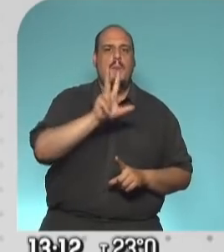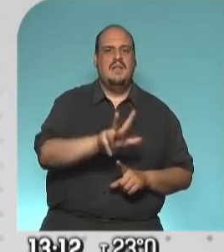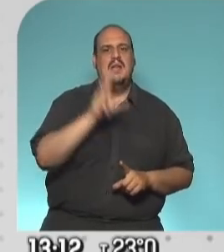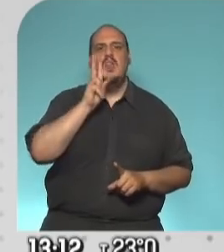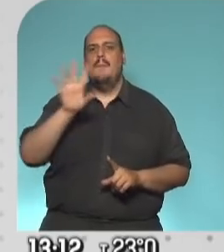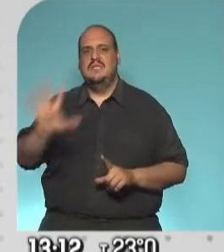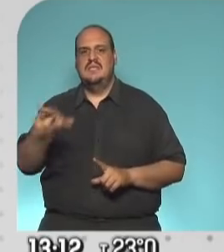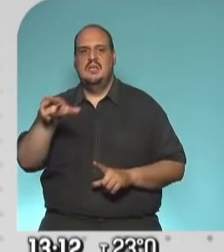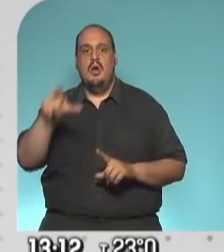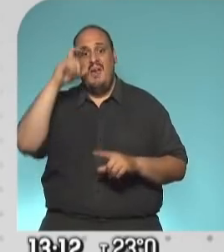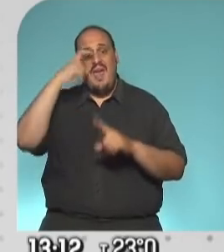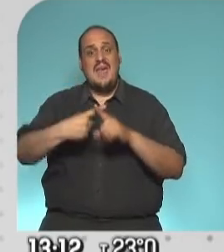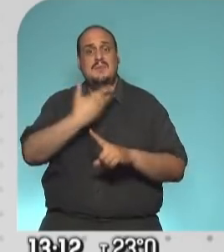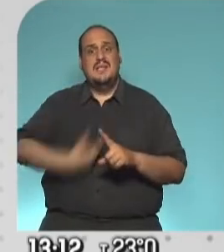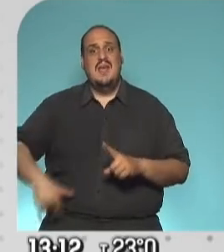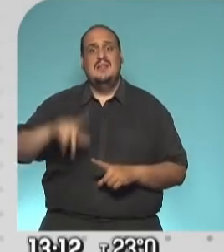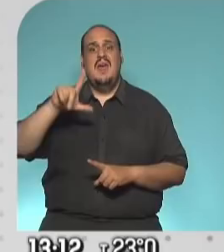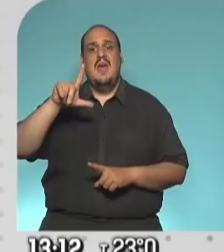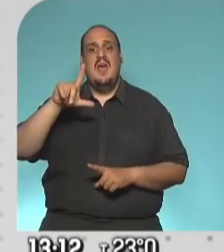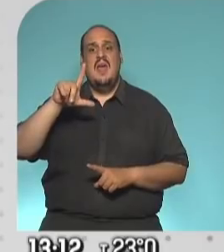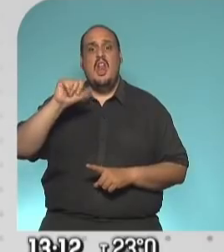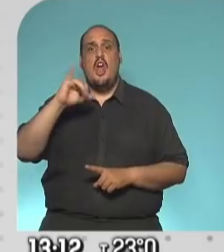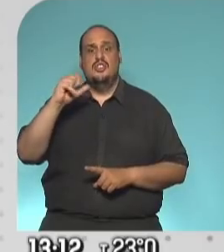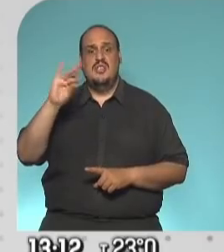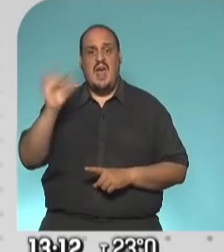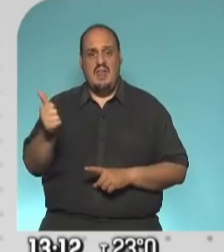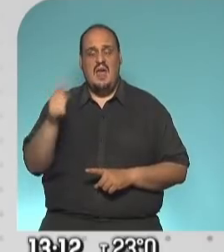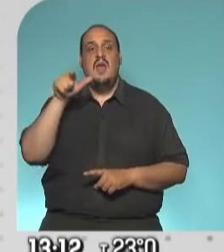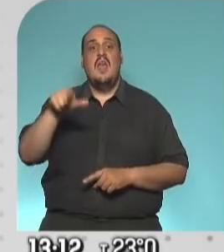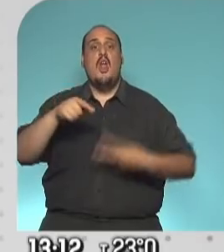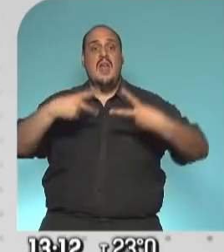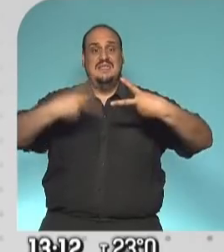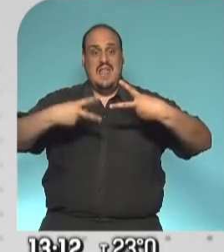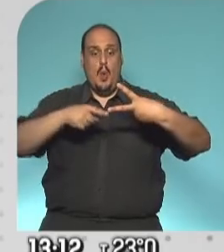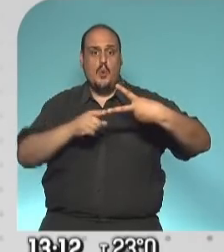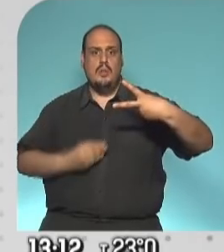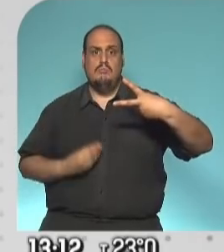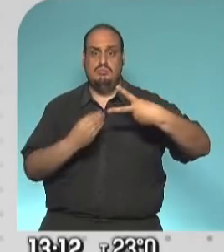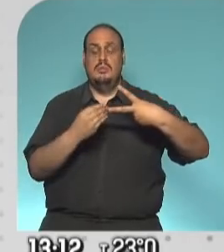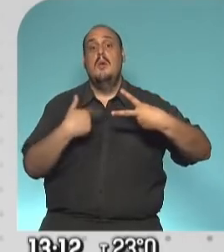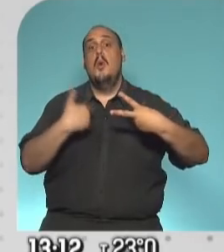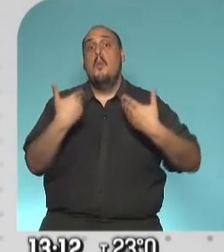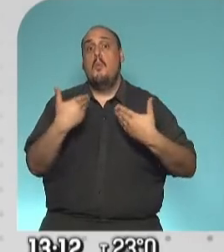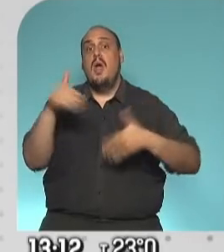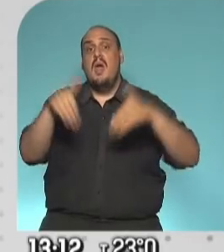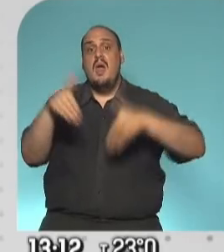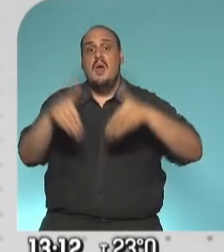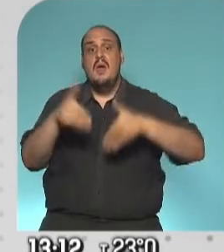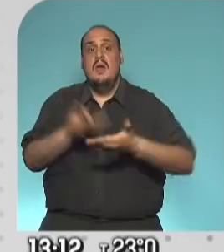Sánchez de Lozada en el 2002 y segundo candidato más votado y con chances de llegar al balotaje contra